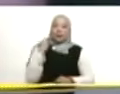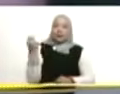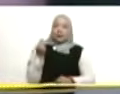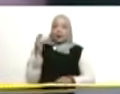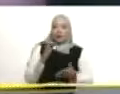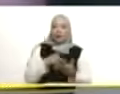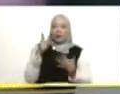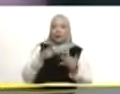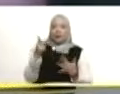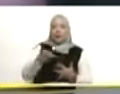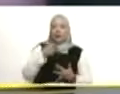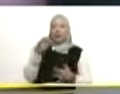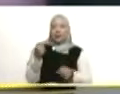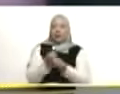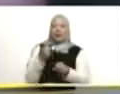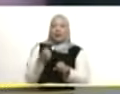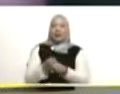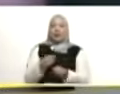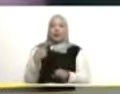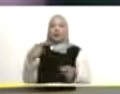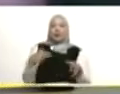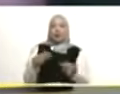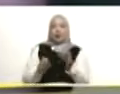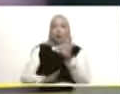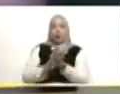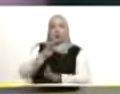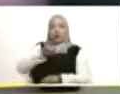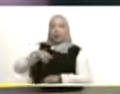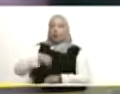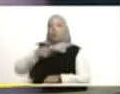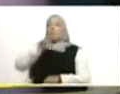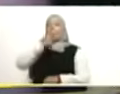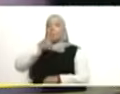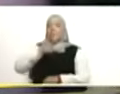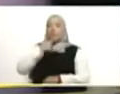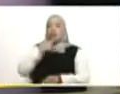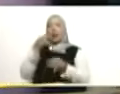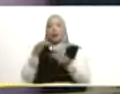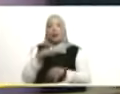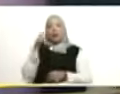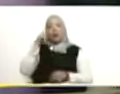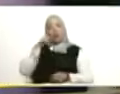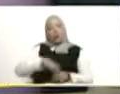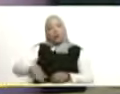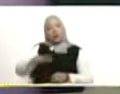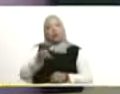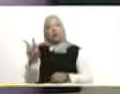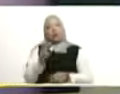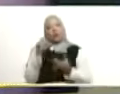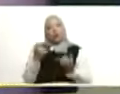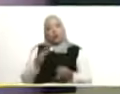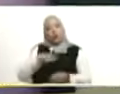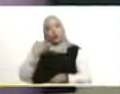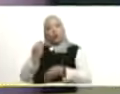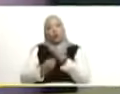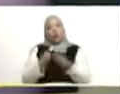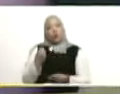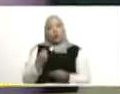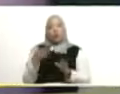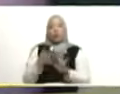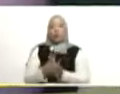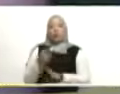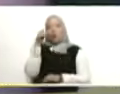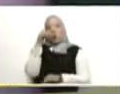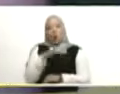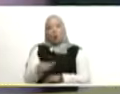principios políticos de esta revolución y uno de los valores más hermosos que tiene la sociedad venezolana y que ahora le podemos dar herramientas a